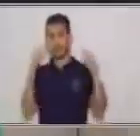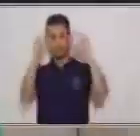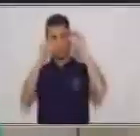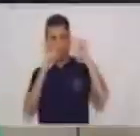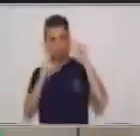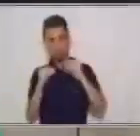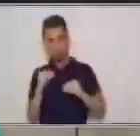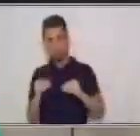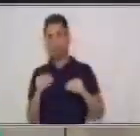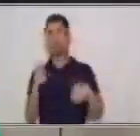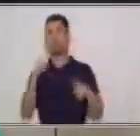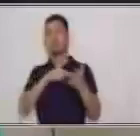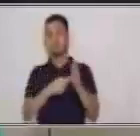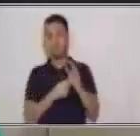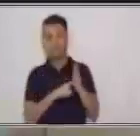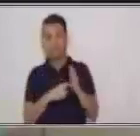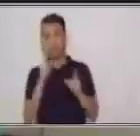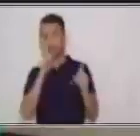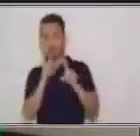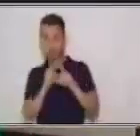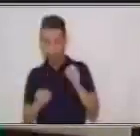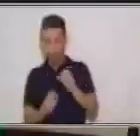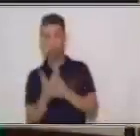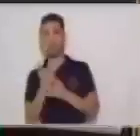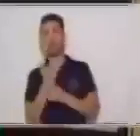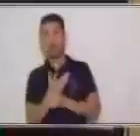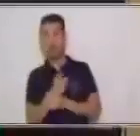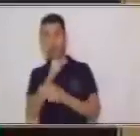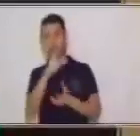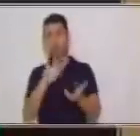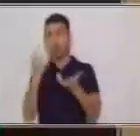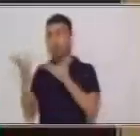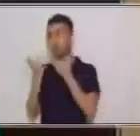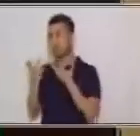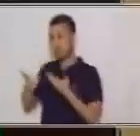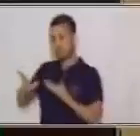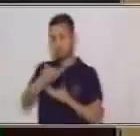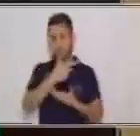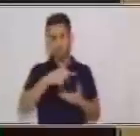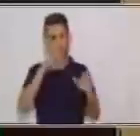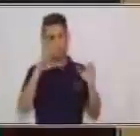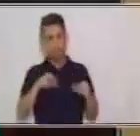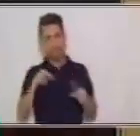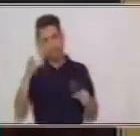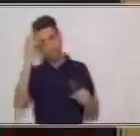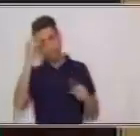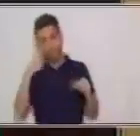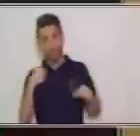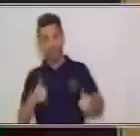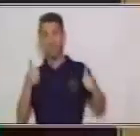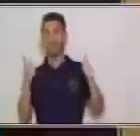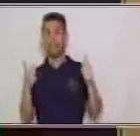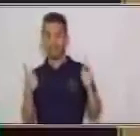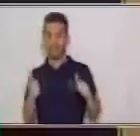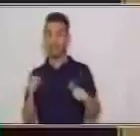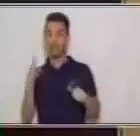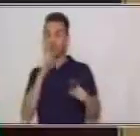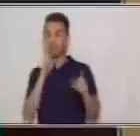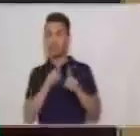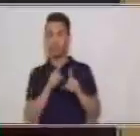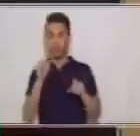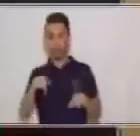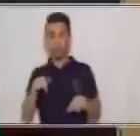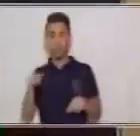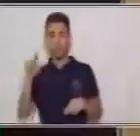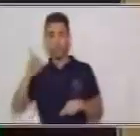su origen. Comparte tus aprendizajes con las personas que están a tu lado. También te recordamos que en el